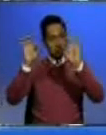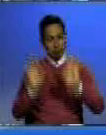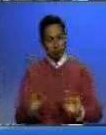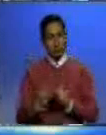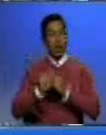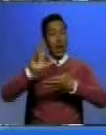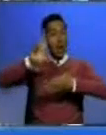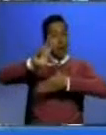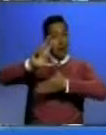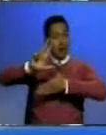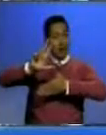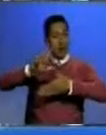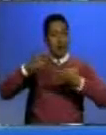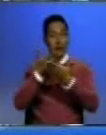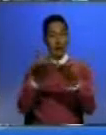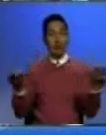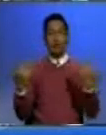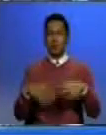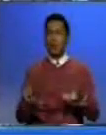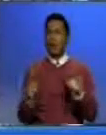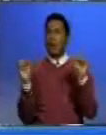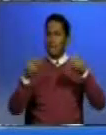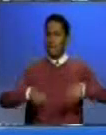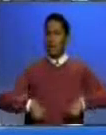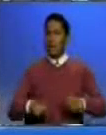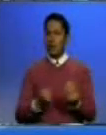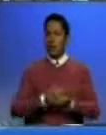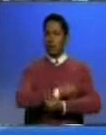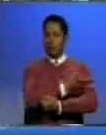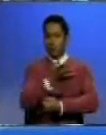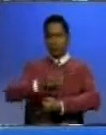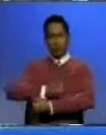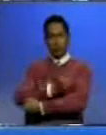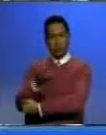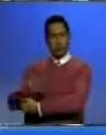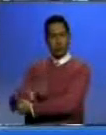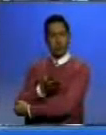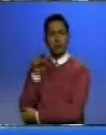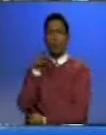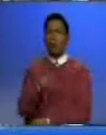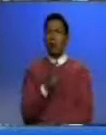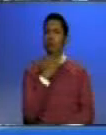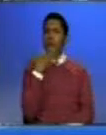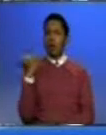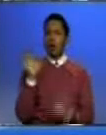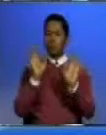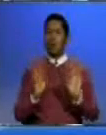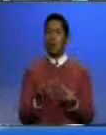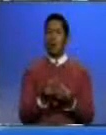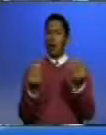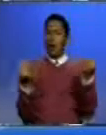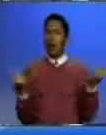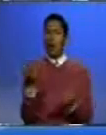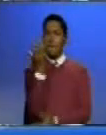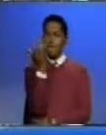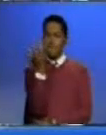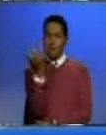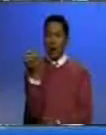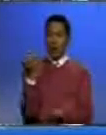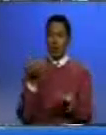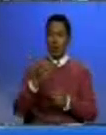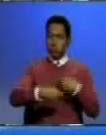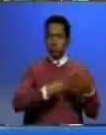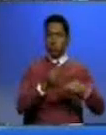América Latina, estamos en capacidad de proveer la mejor semilla a todos los productores de papa del país.